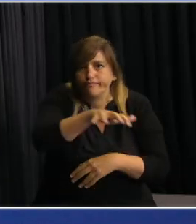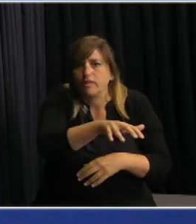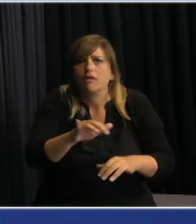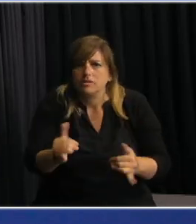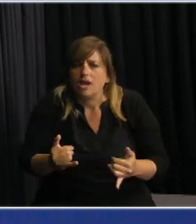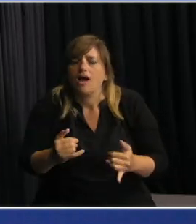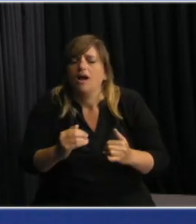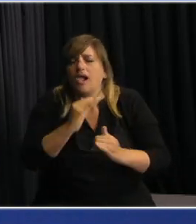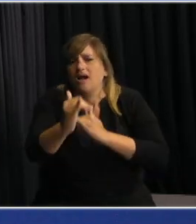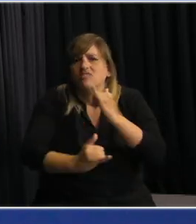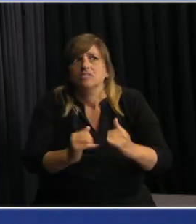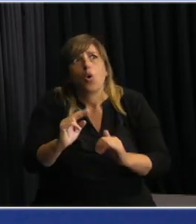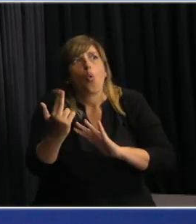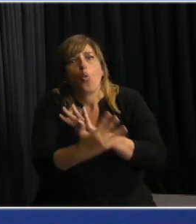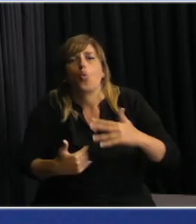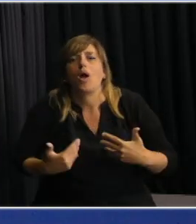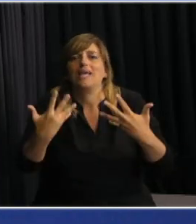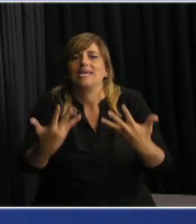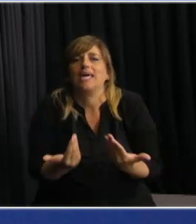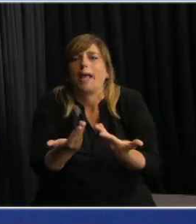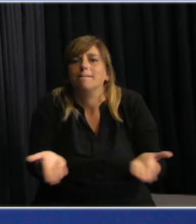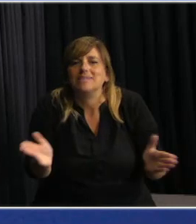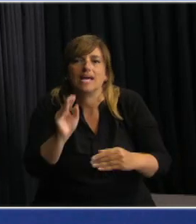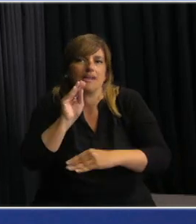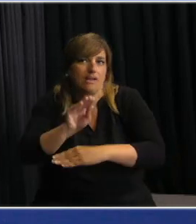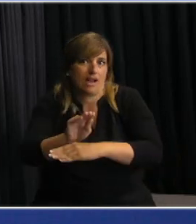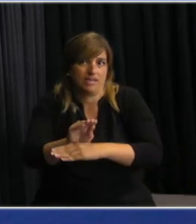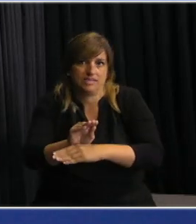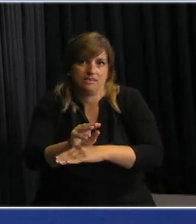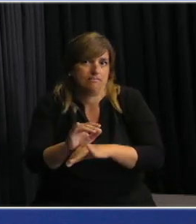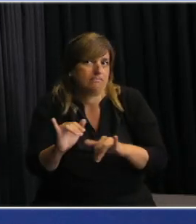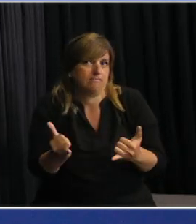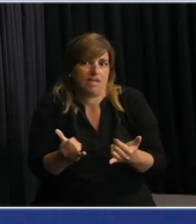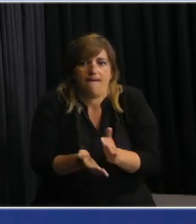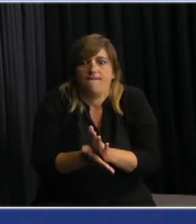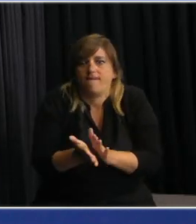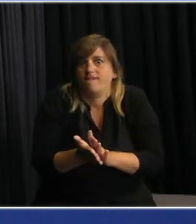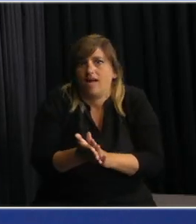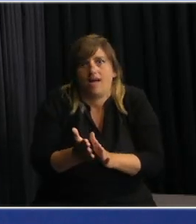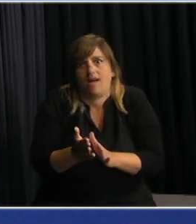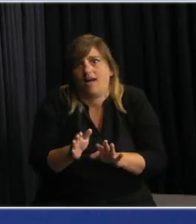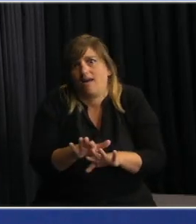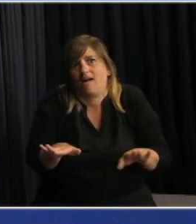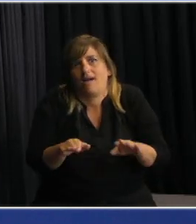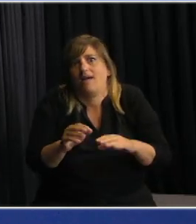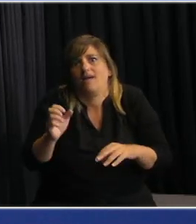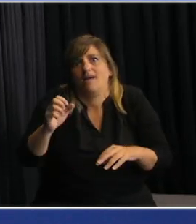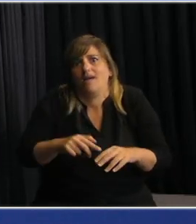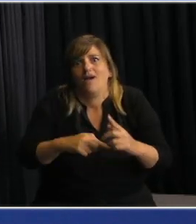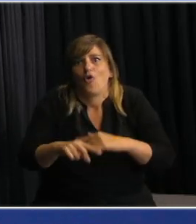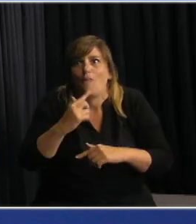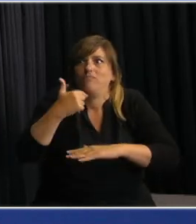días que Uruguay pretende iniciar los cursos dentro de lo más normal posible,